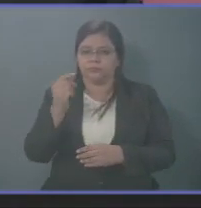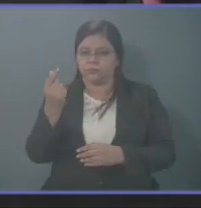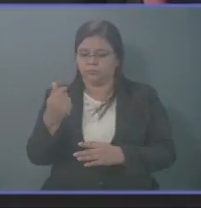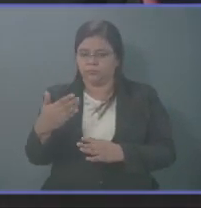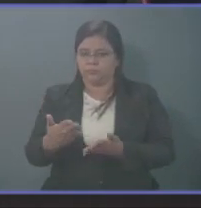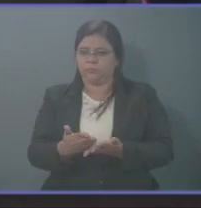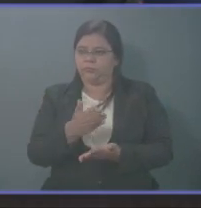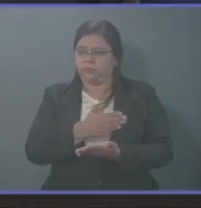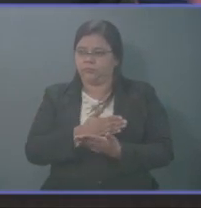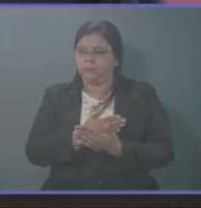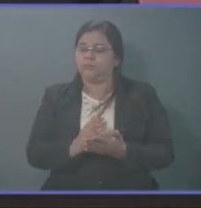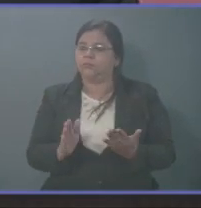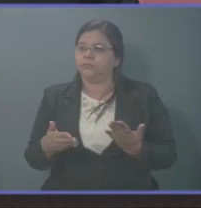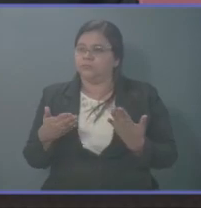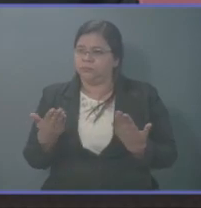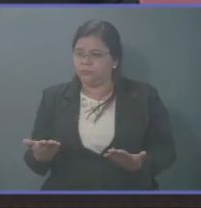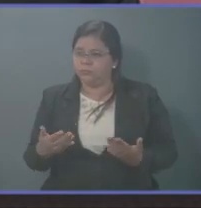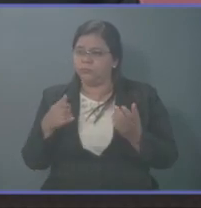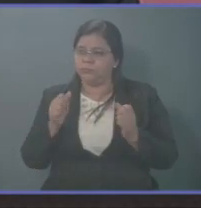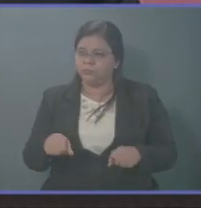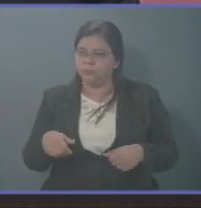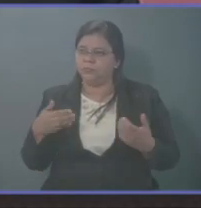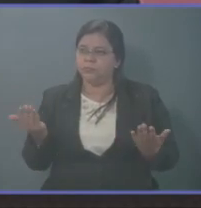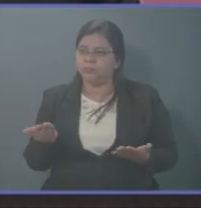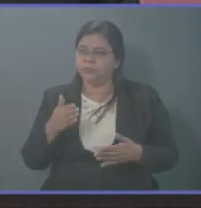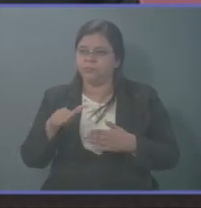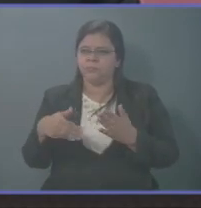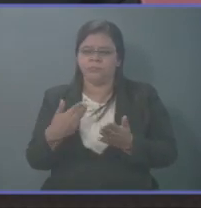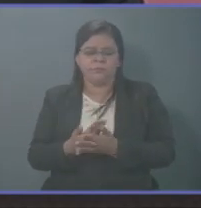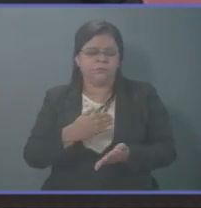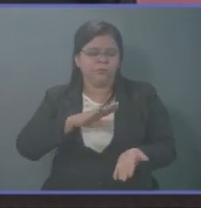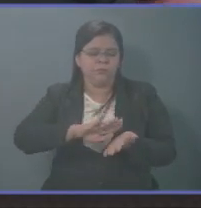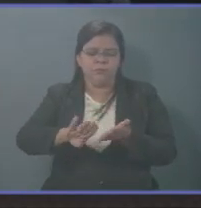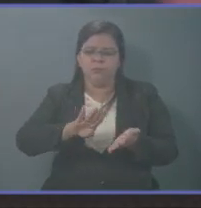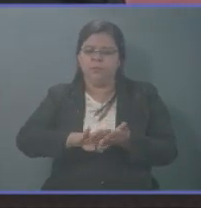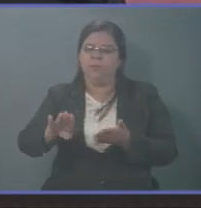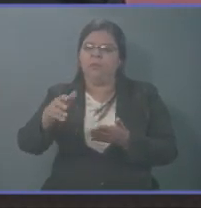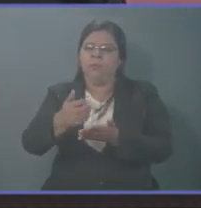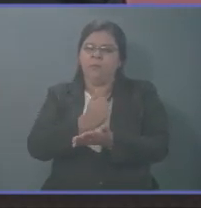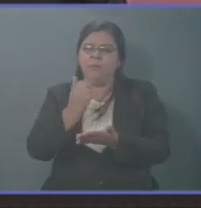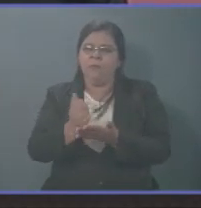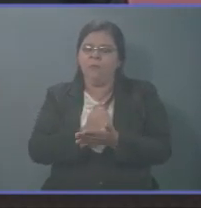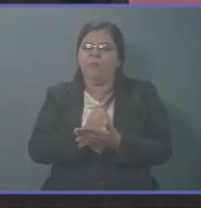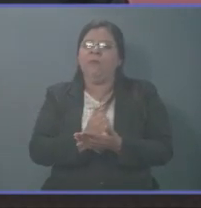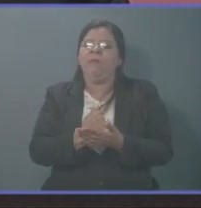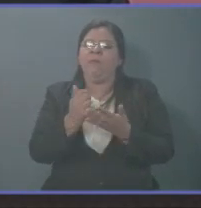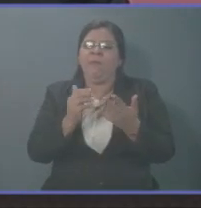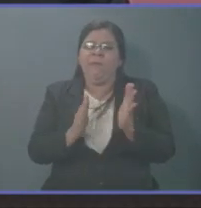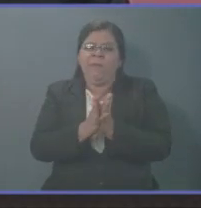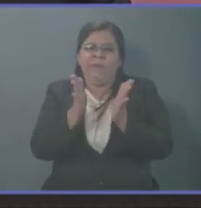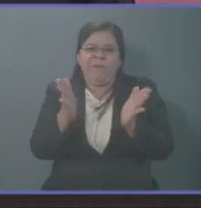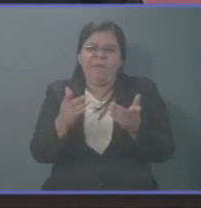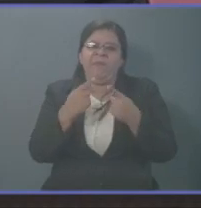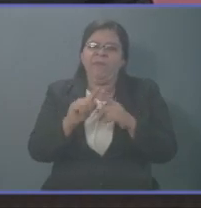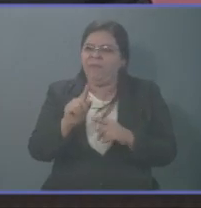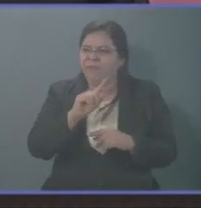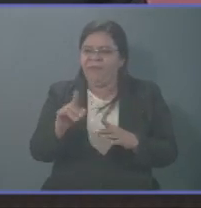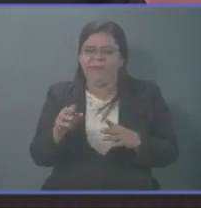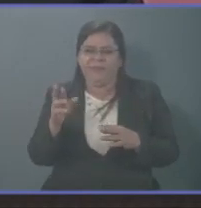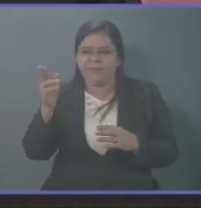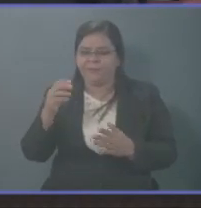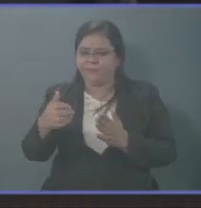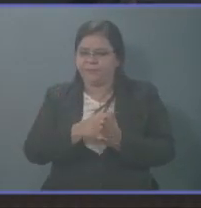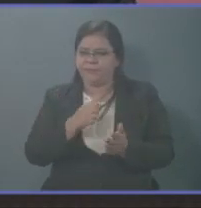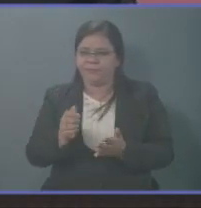correspondiente, a fin que se realicen las liquidaciones del impuesto original o complementario a pagar, sin que se causen